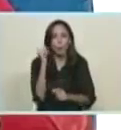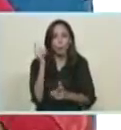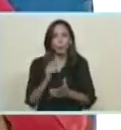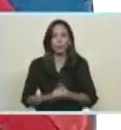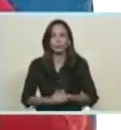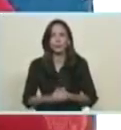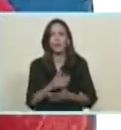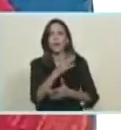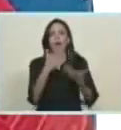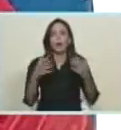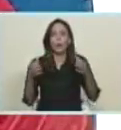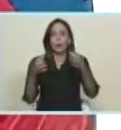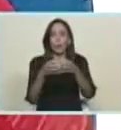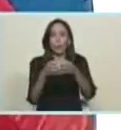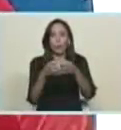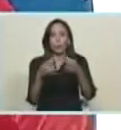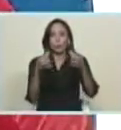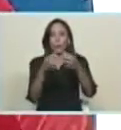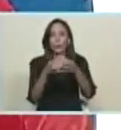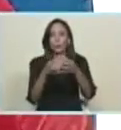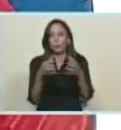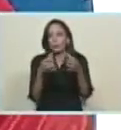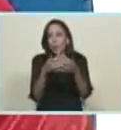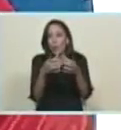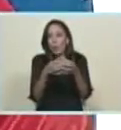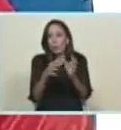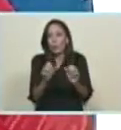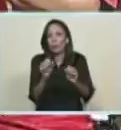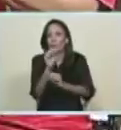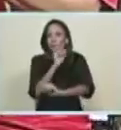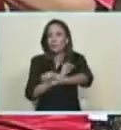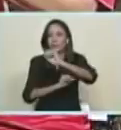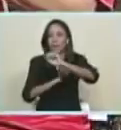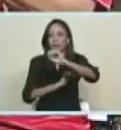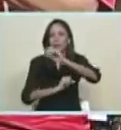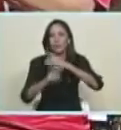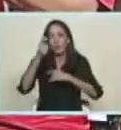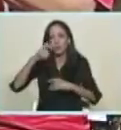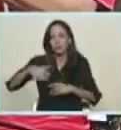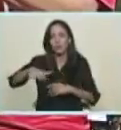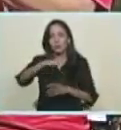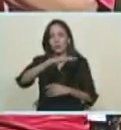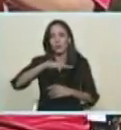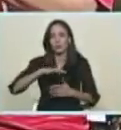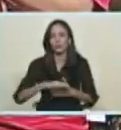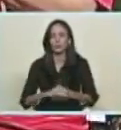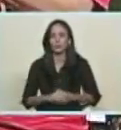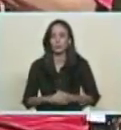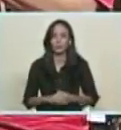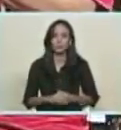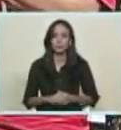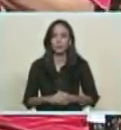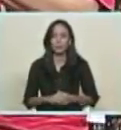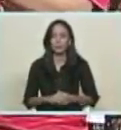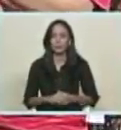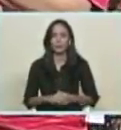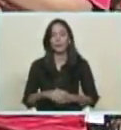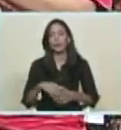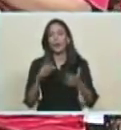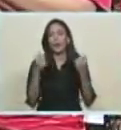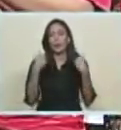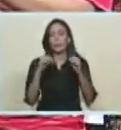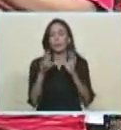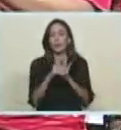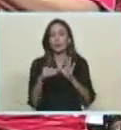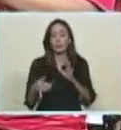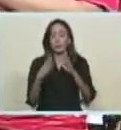la antítesis del Estado autoritario. Nosotros somos el pueblo en ejercicio de sus derechos.